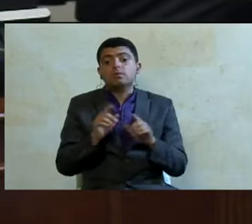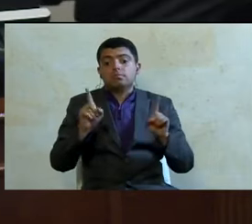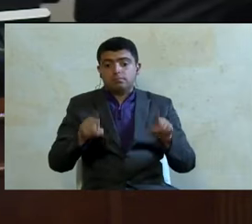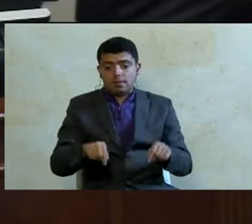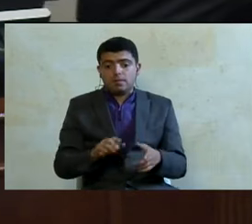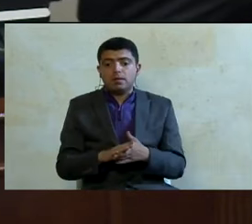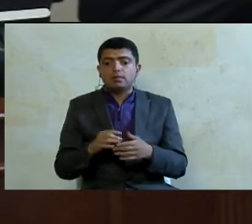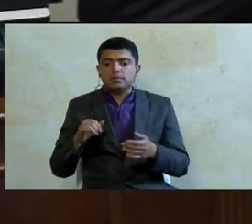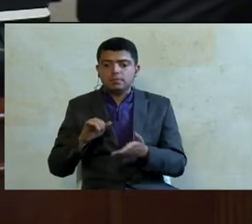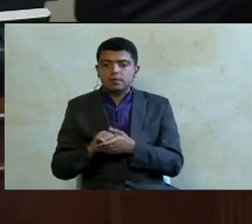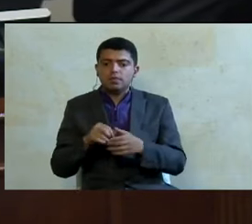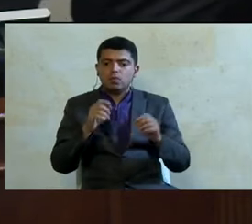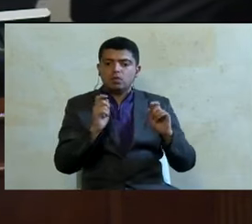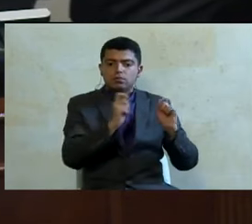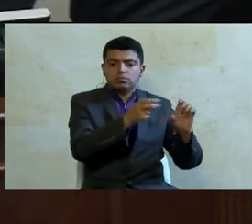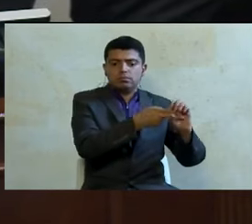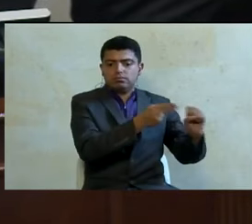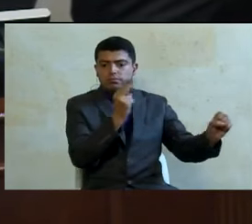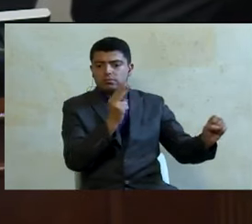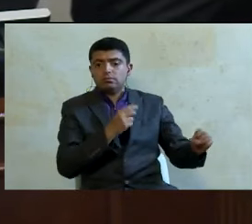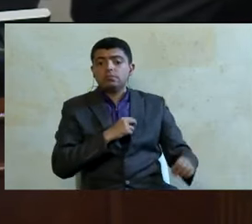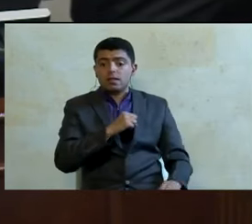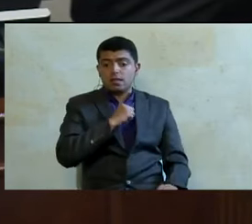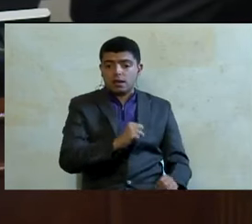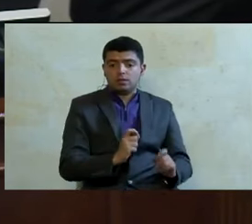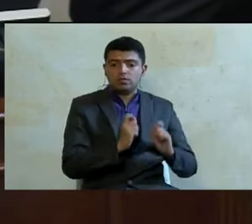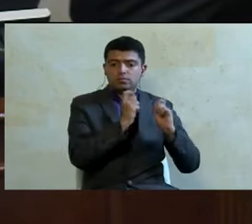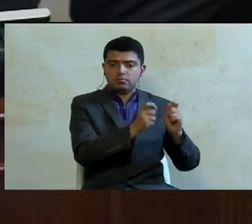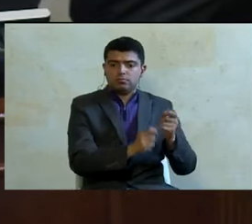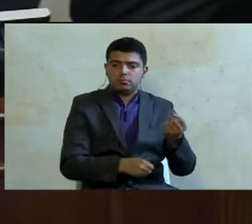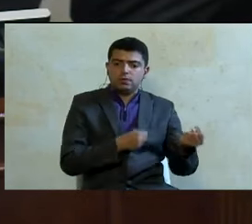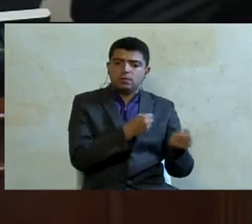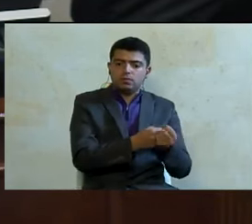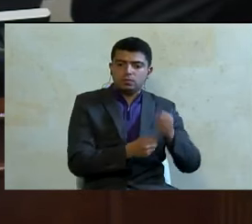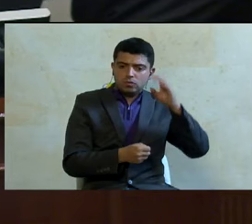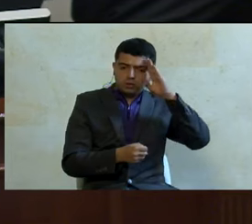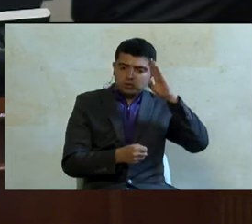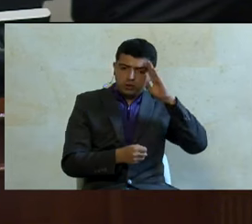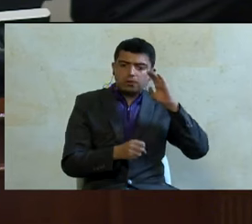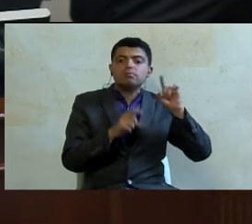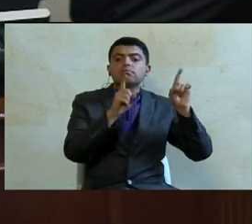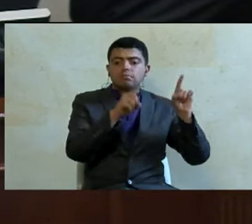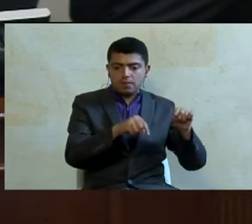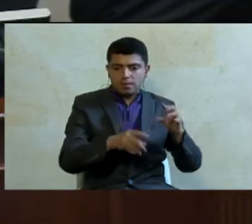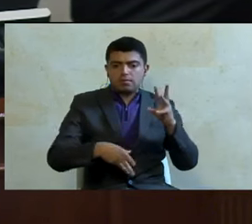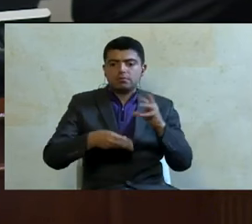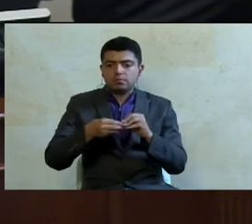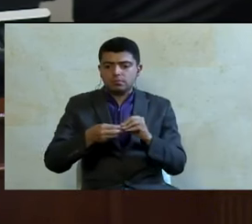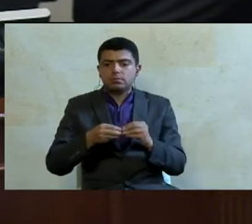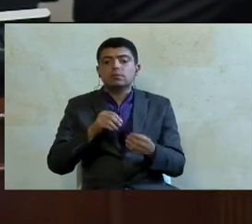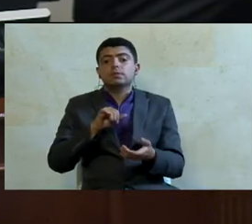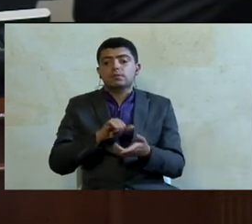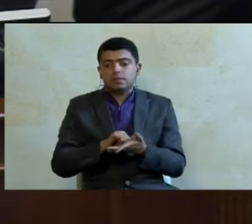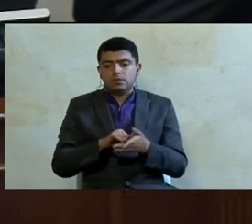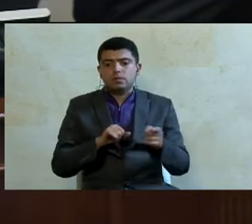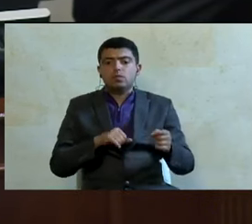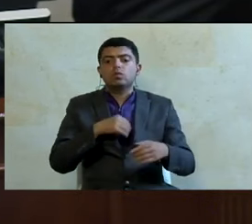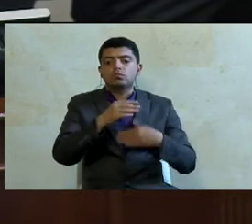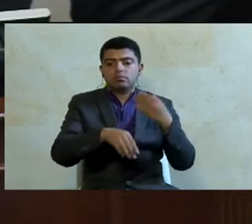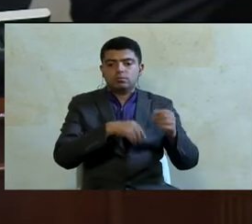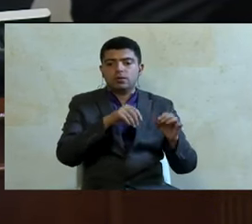cuenta que la asignación de retiro no solamente es un derecho que beneficia al policía sino que tiene una consecuencia directa en las condiciones de sus